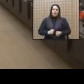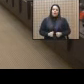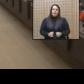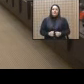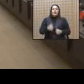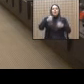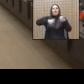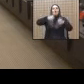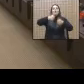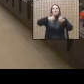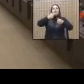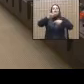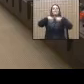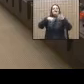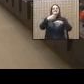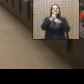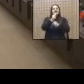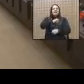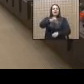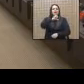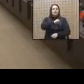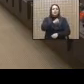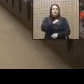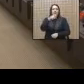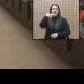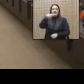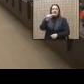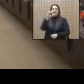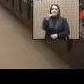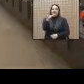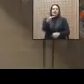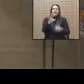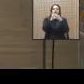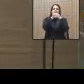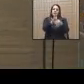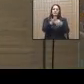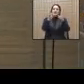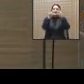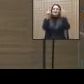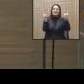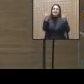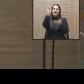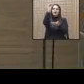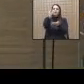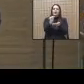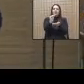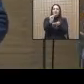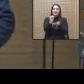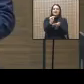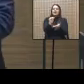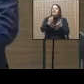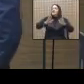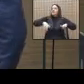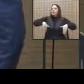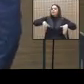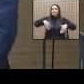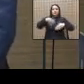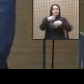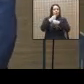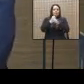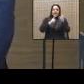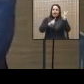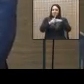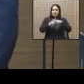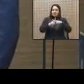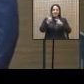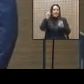¿Cuál va a ser la actitud del Partido de Acción Ciudadana con el tema de los recortes que no se han ejecutado hasta la